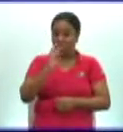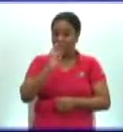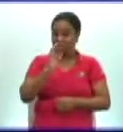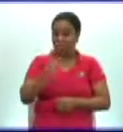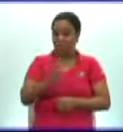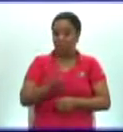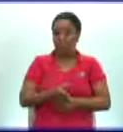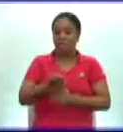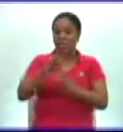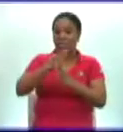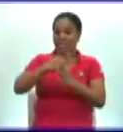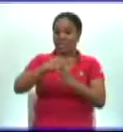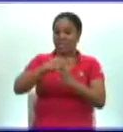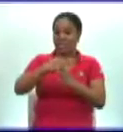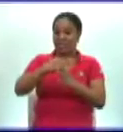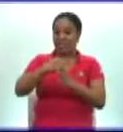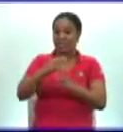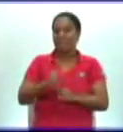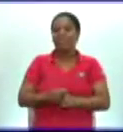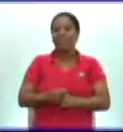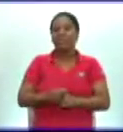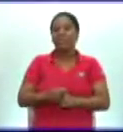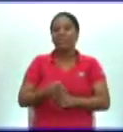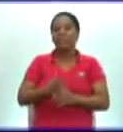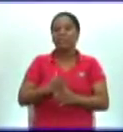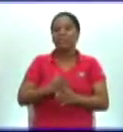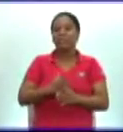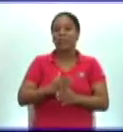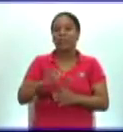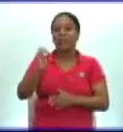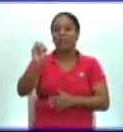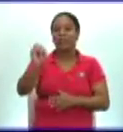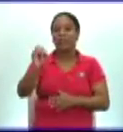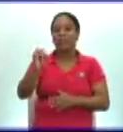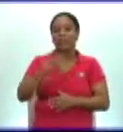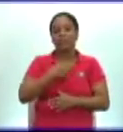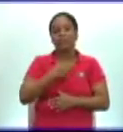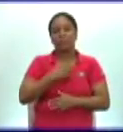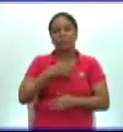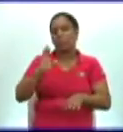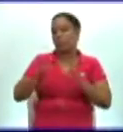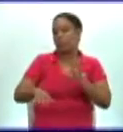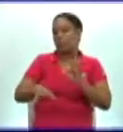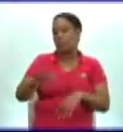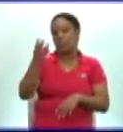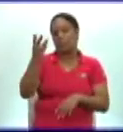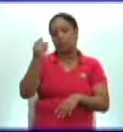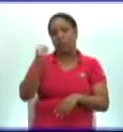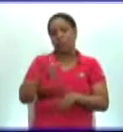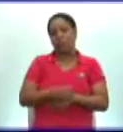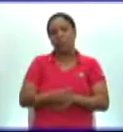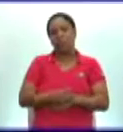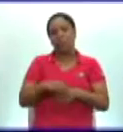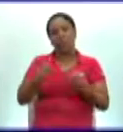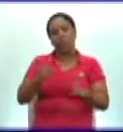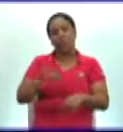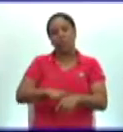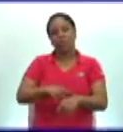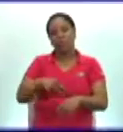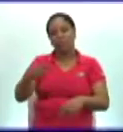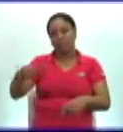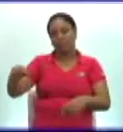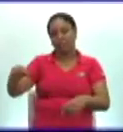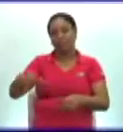resultante es distinta de cero. Tiene un determinado valor. Vamos a dejar un tiempo para que